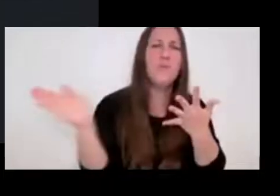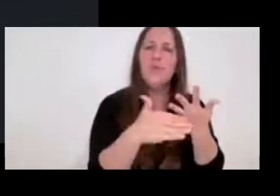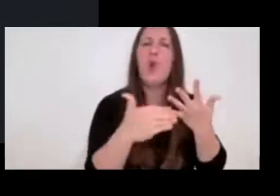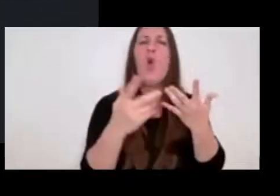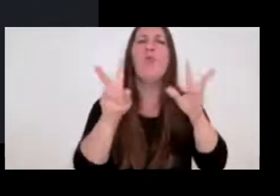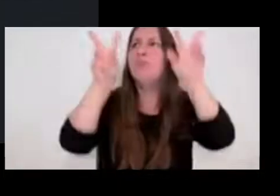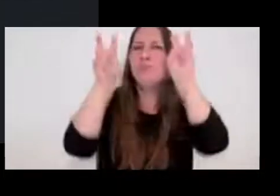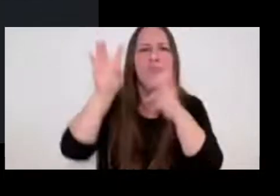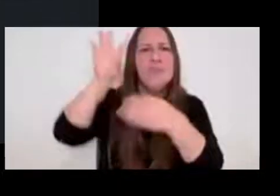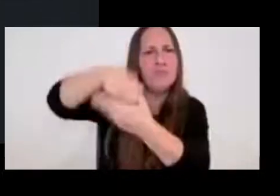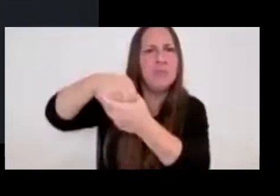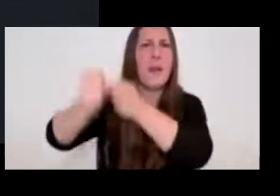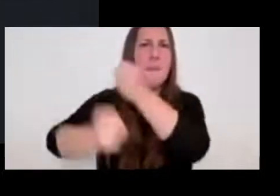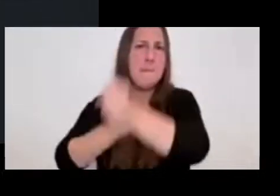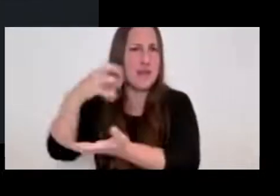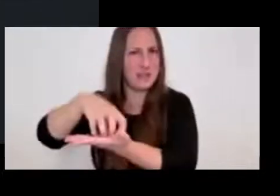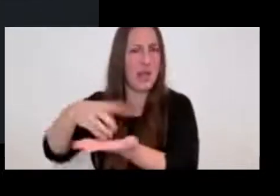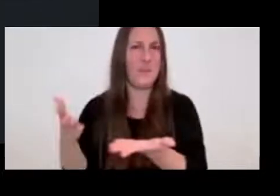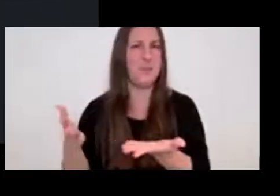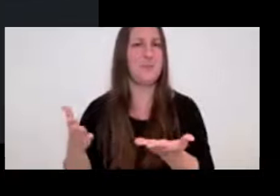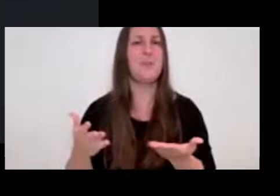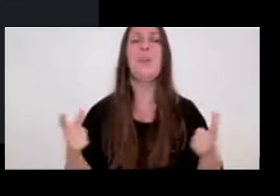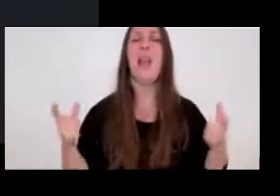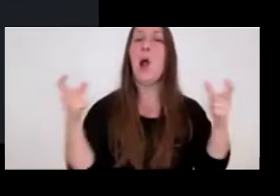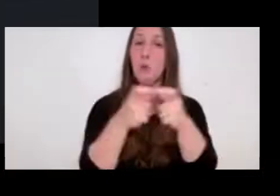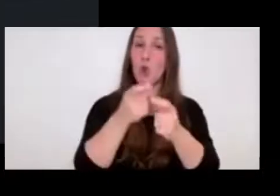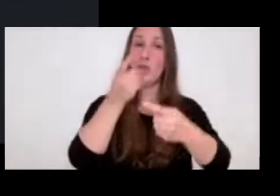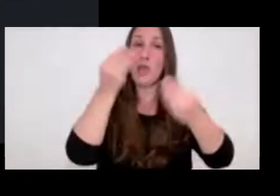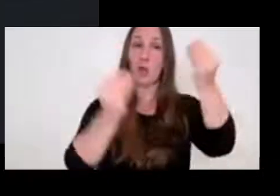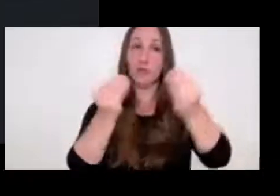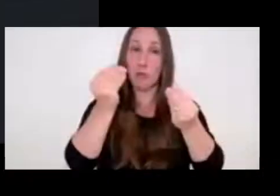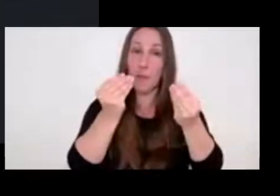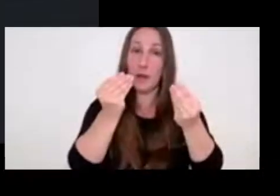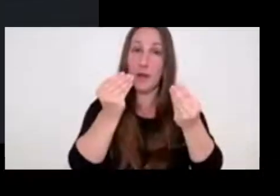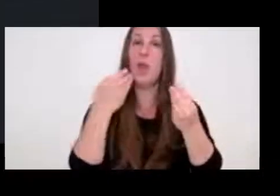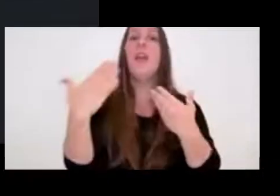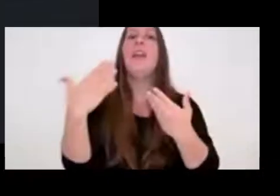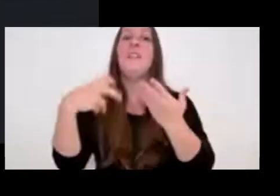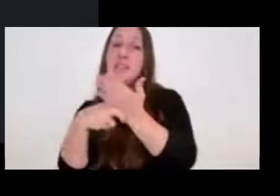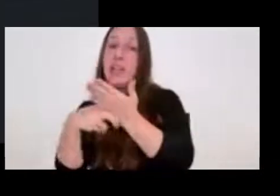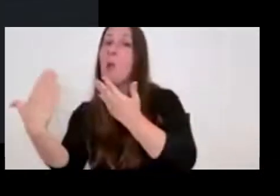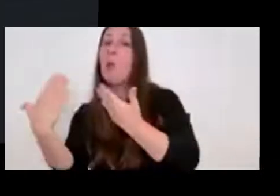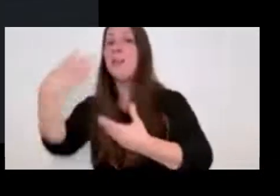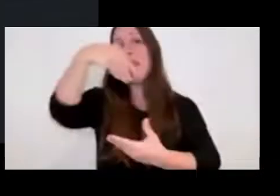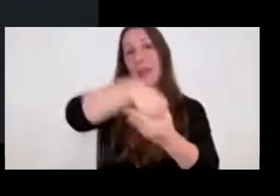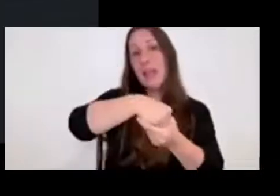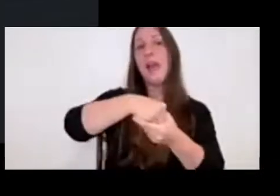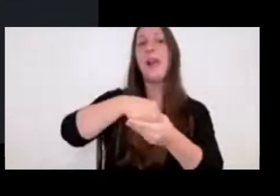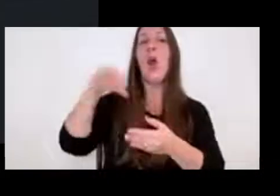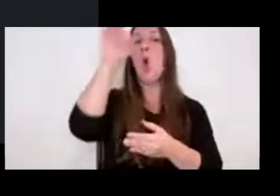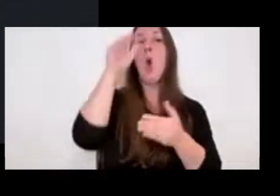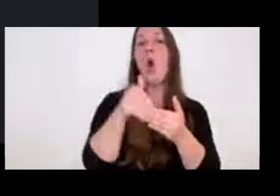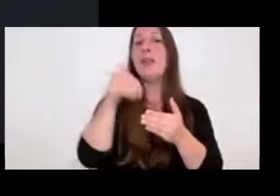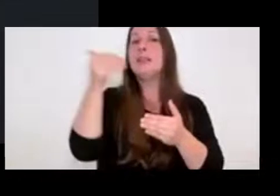empresa. Y como en la auditoría contable, la auditoría fiscal puede ser externa o interna, según